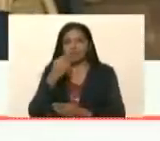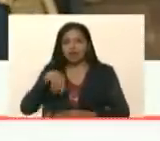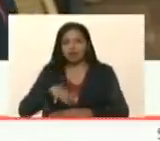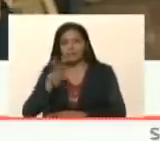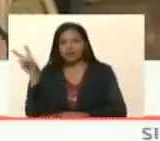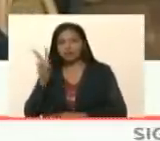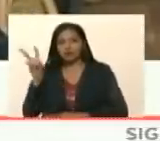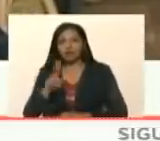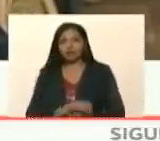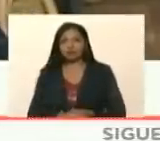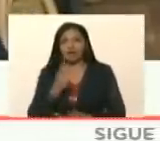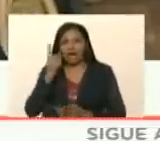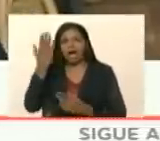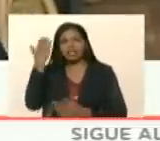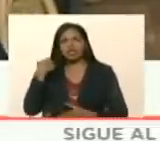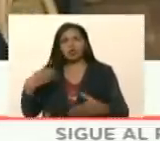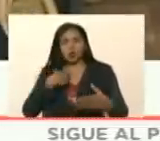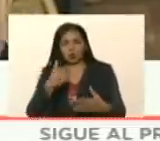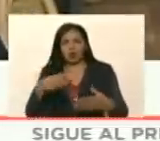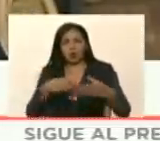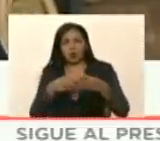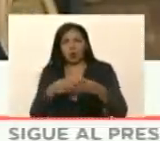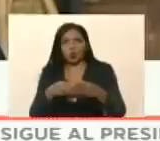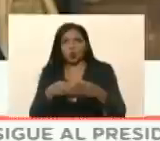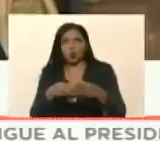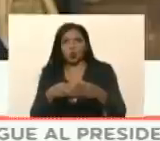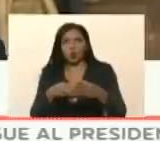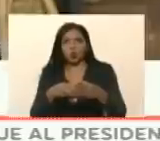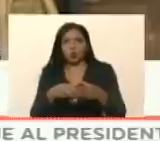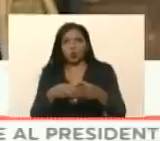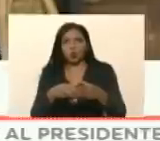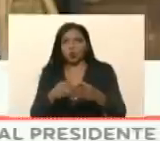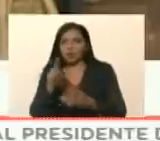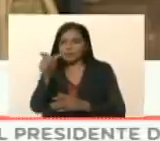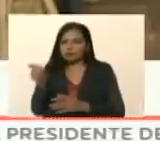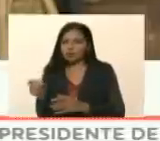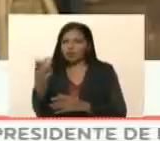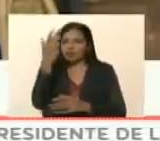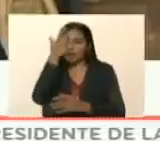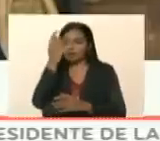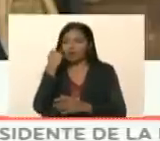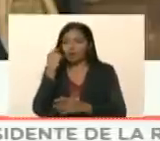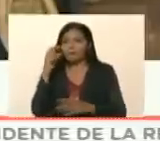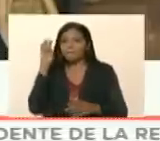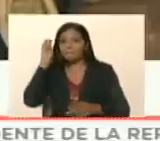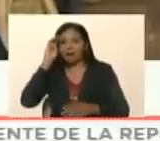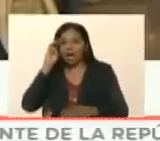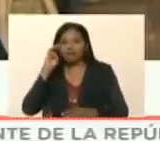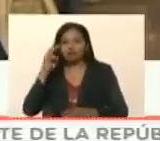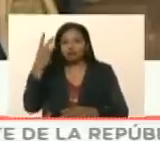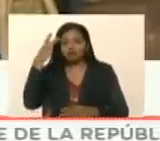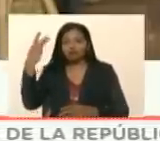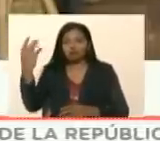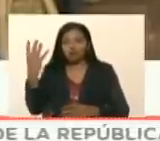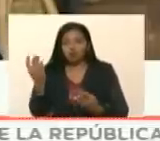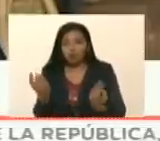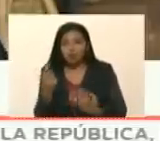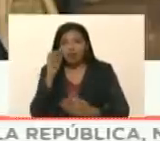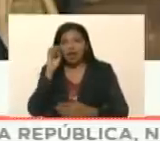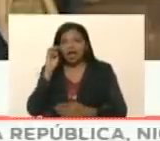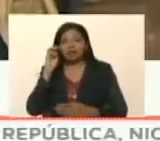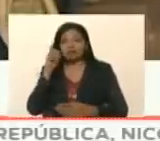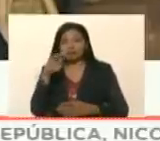Venezuela. Ayer tuve una reunión con un gurú de la India, un maestro, un sabio de la India, un